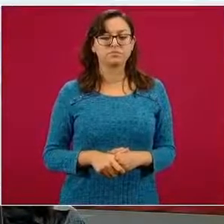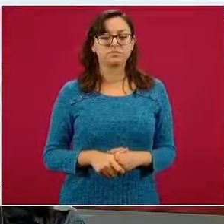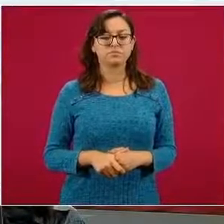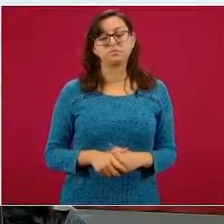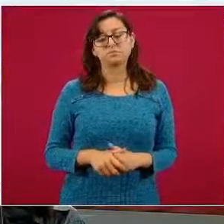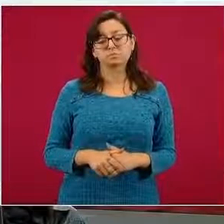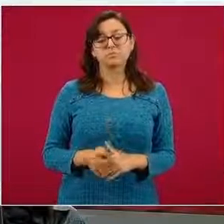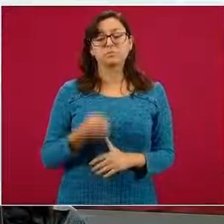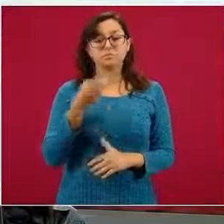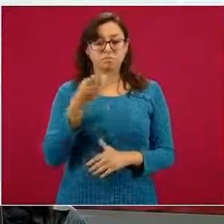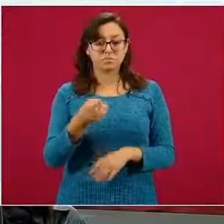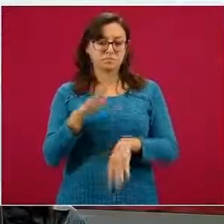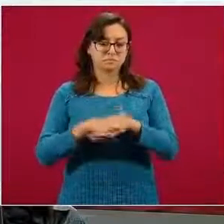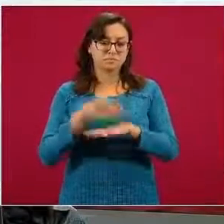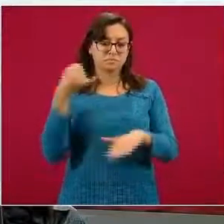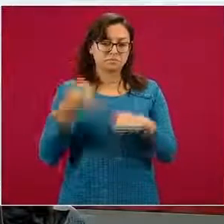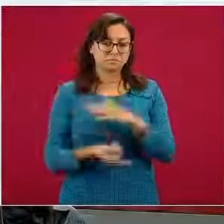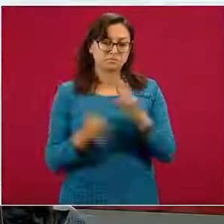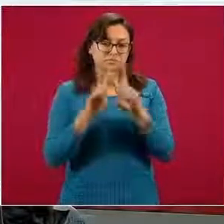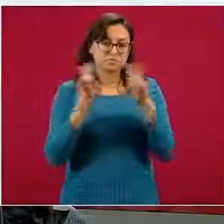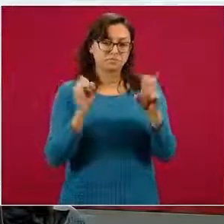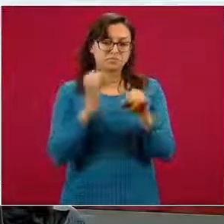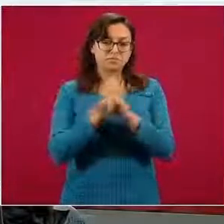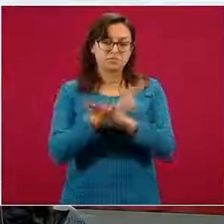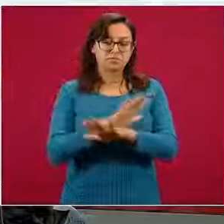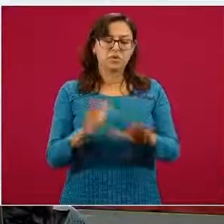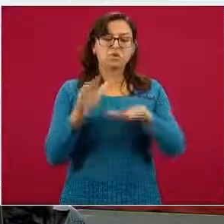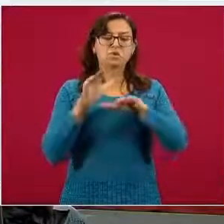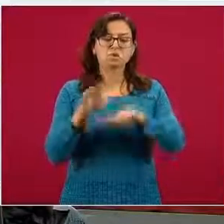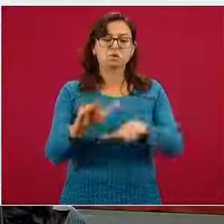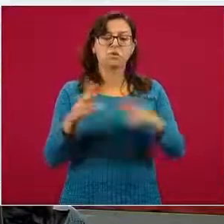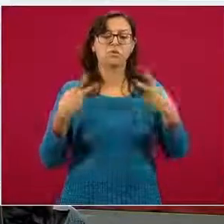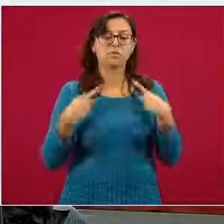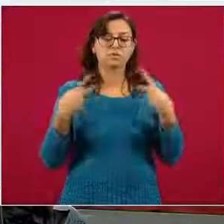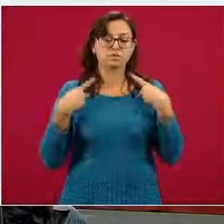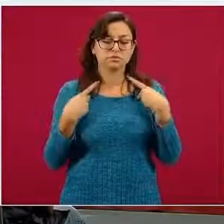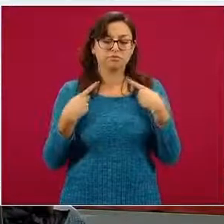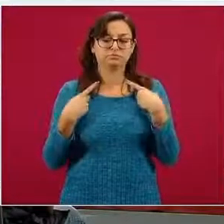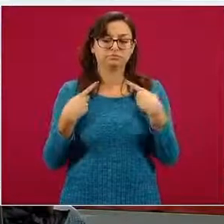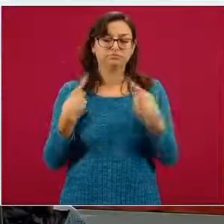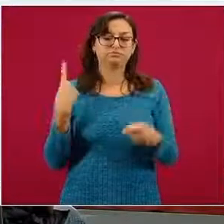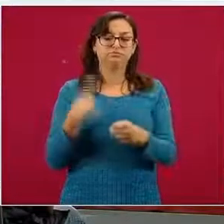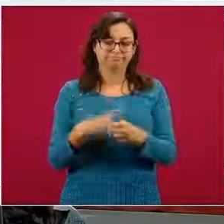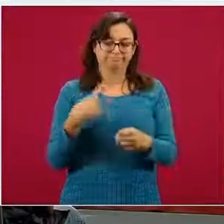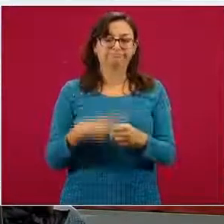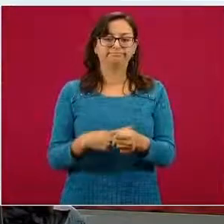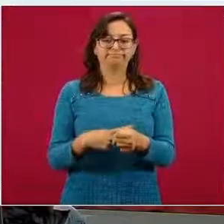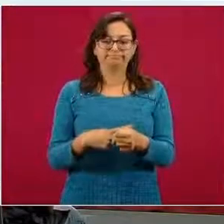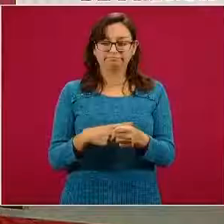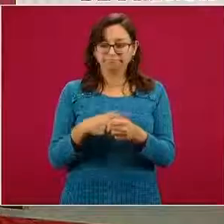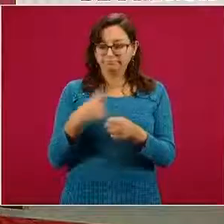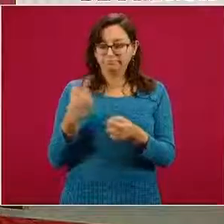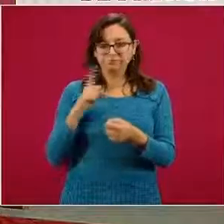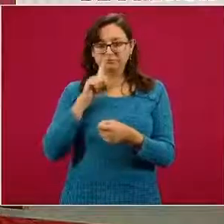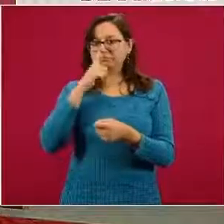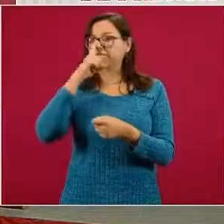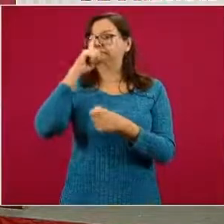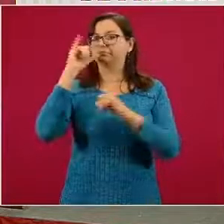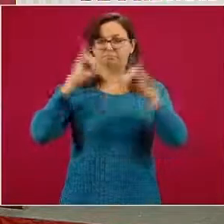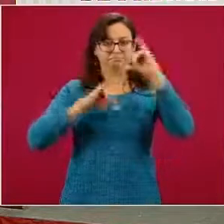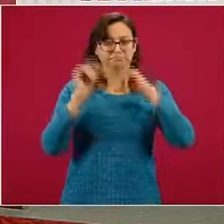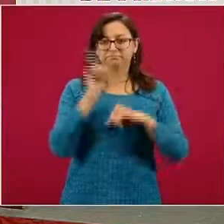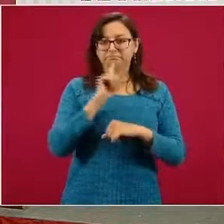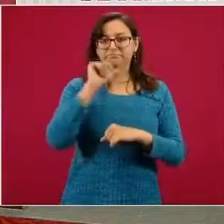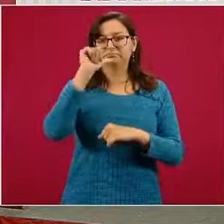poco el ahondamiento en la información en relación a los casos confirmados por dictaminación y por